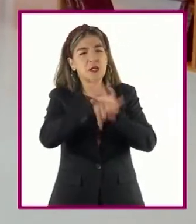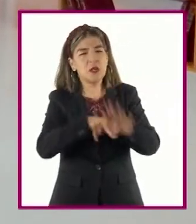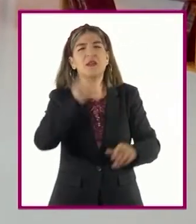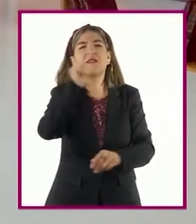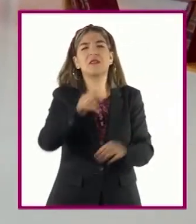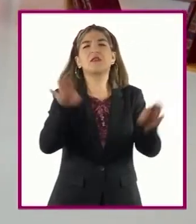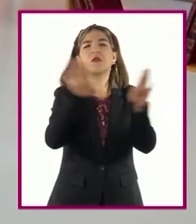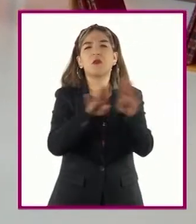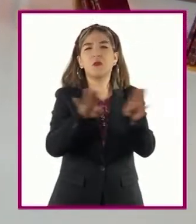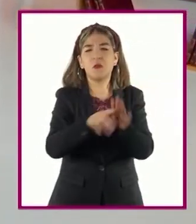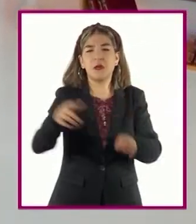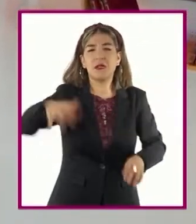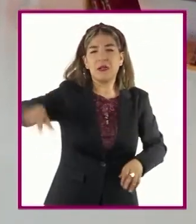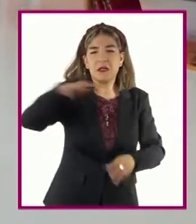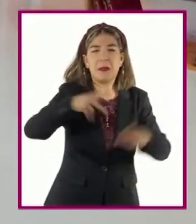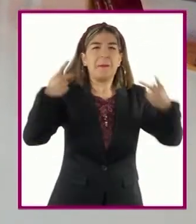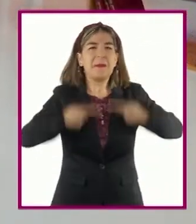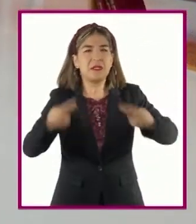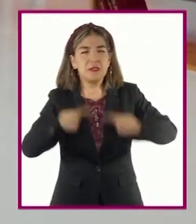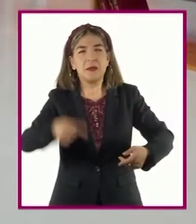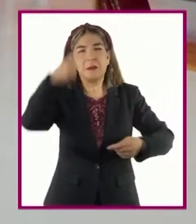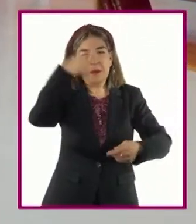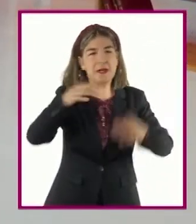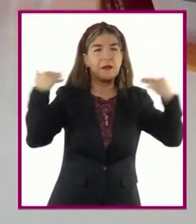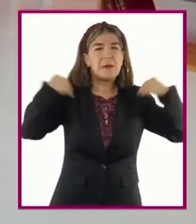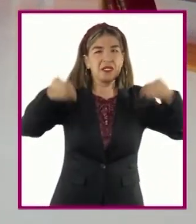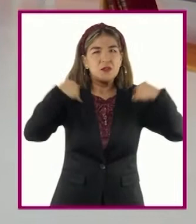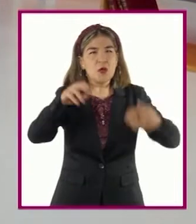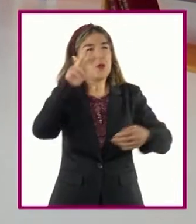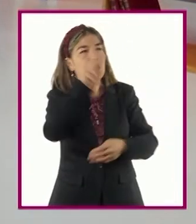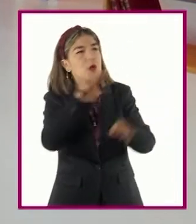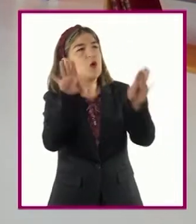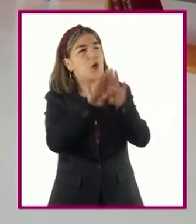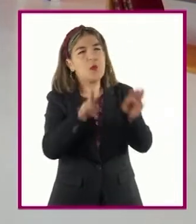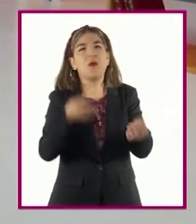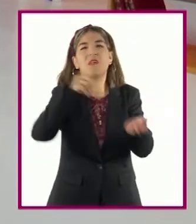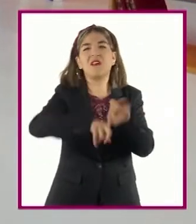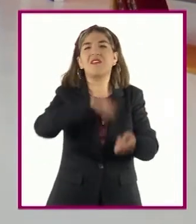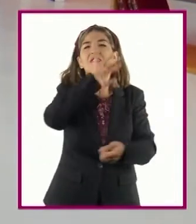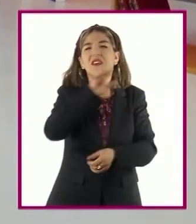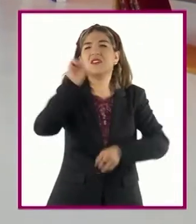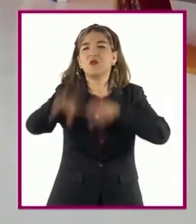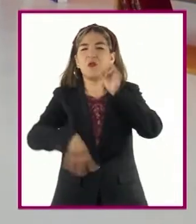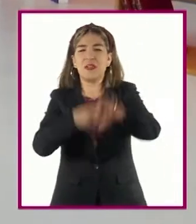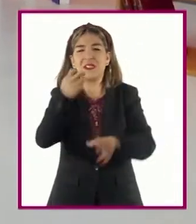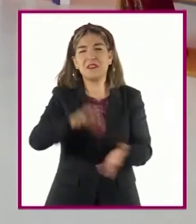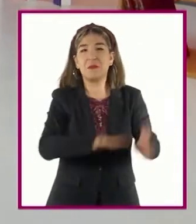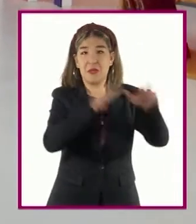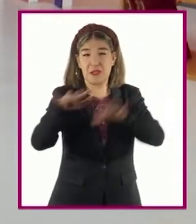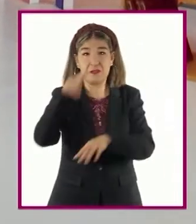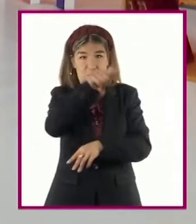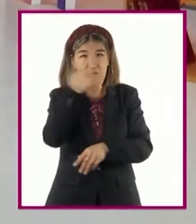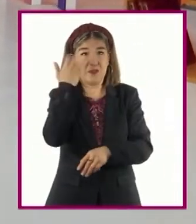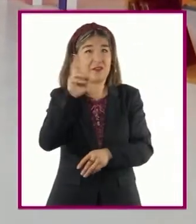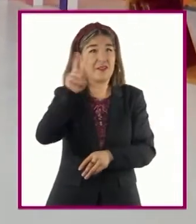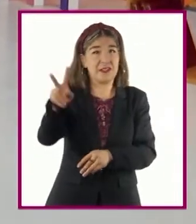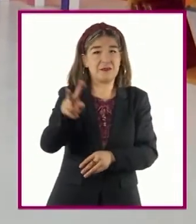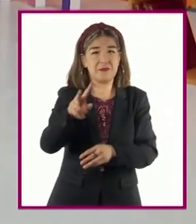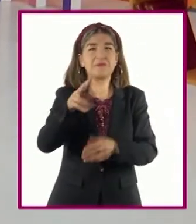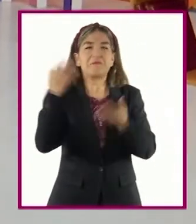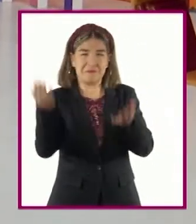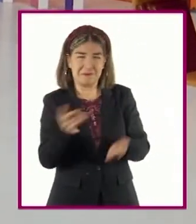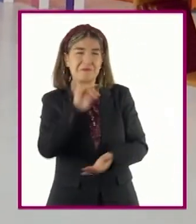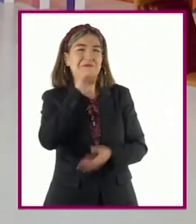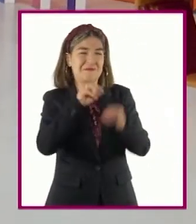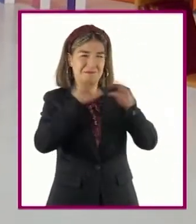proyecta a los paseantes para informarles de cómo se contaminan los mares. ¿Quiere verlo? ¿No?